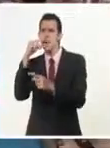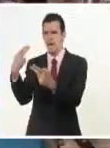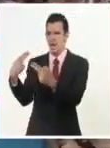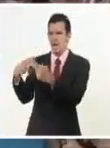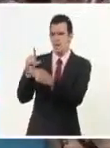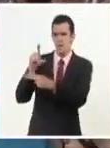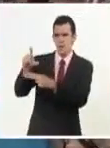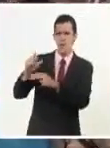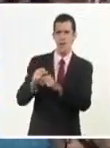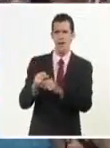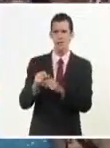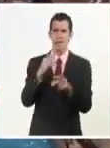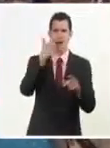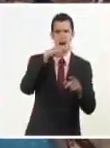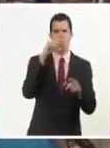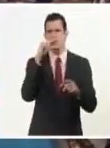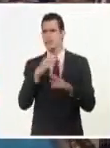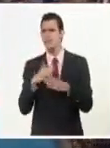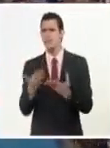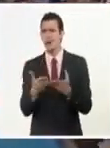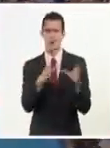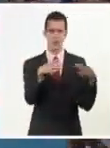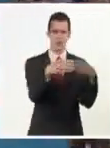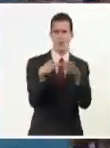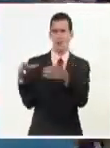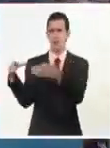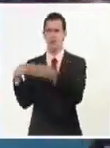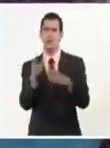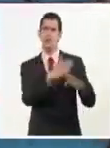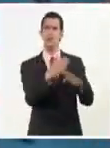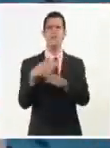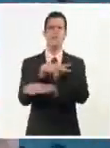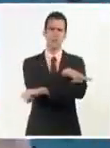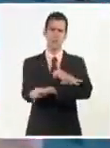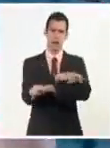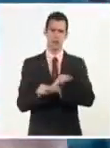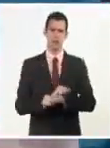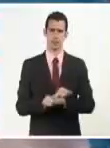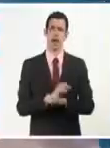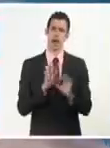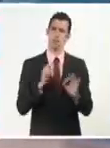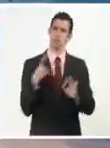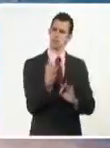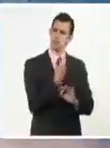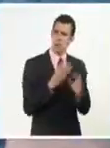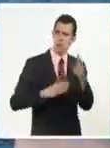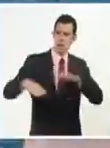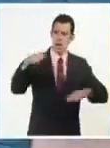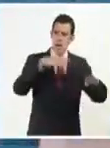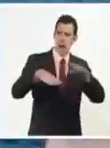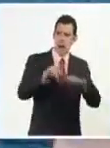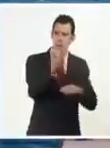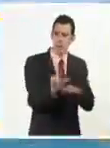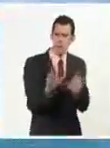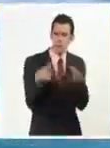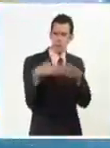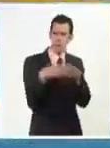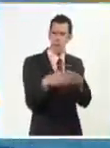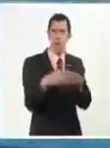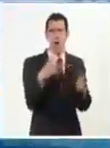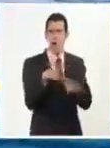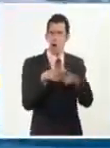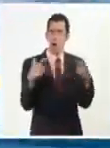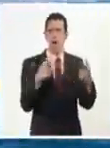y la disposición en que compitieron todos nuestros nadadores cubanos. En la mayoría de los casos, algunos